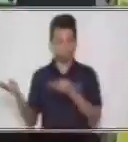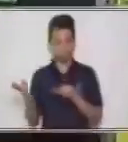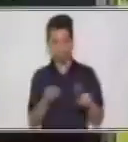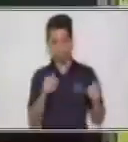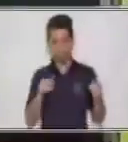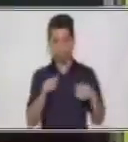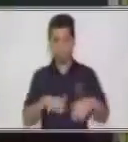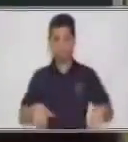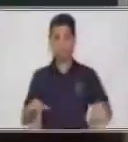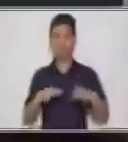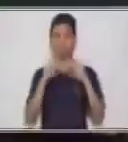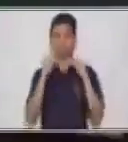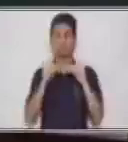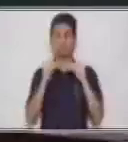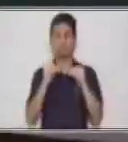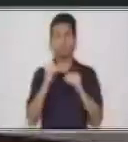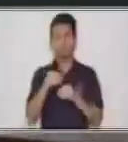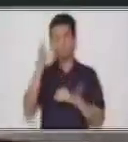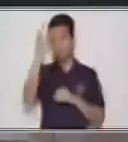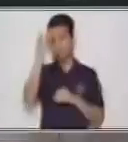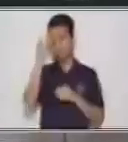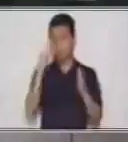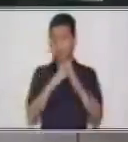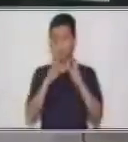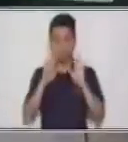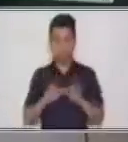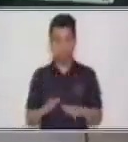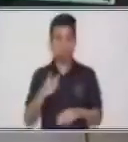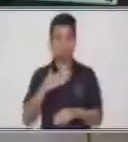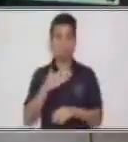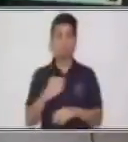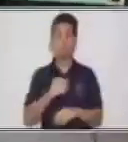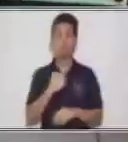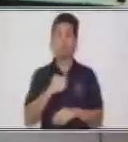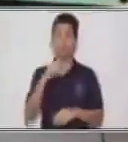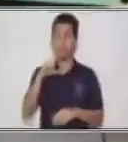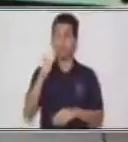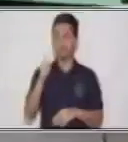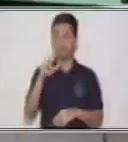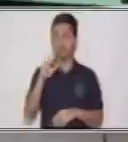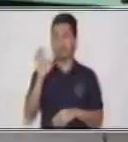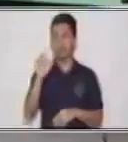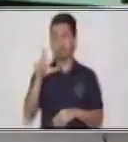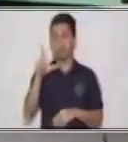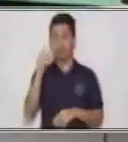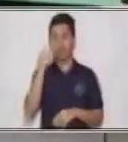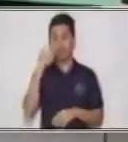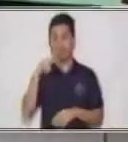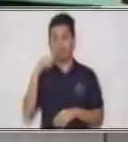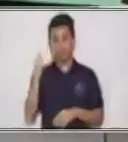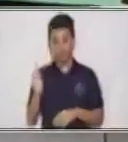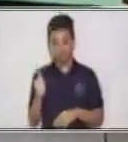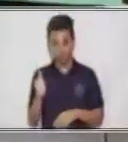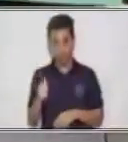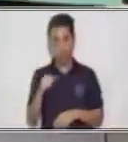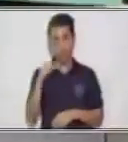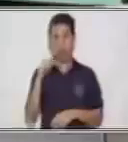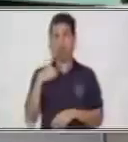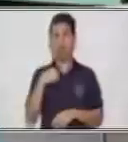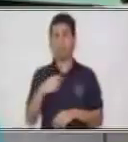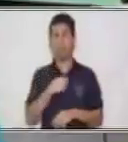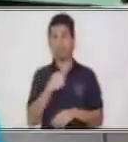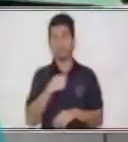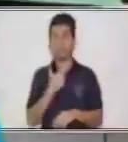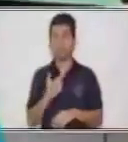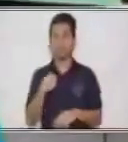Bienvenido a este espacio educativo Aprendo en Casa. Soy Carolina Espósito y en esta oportunidad desarrollaré el